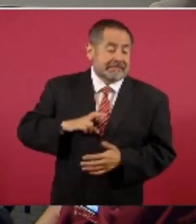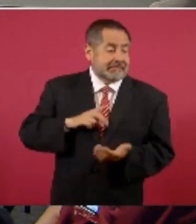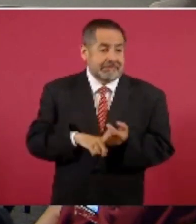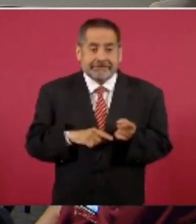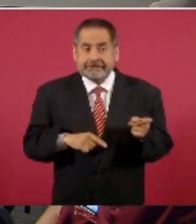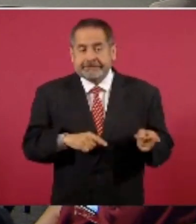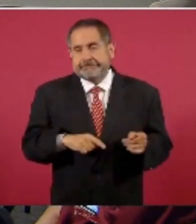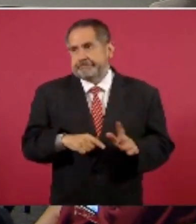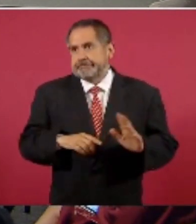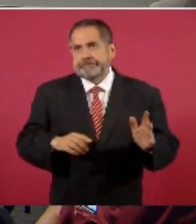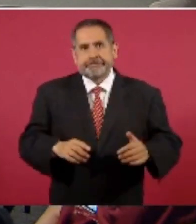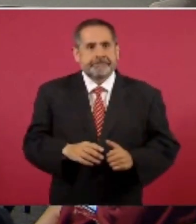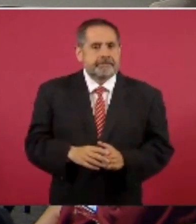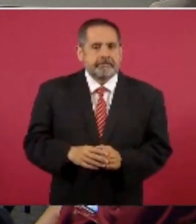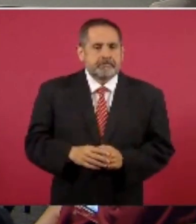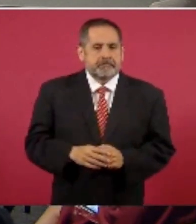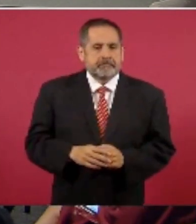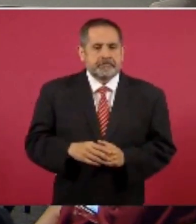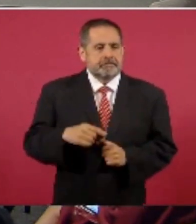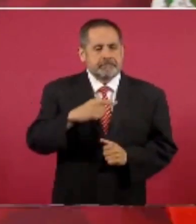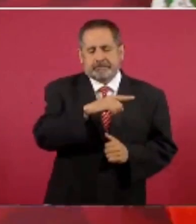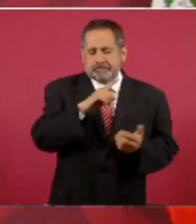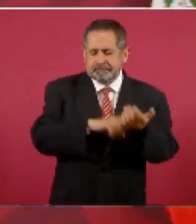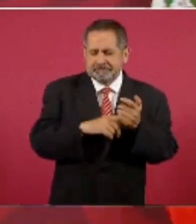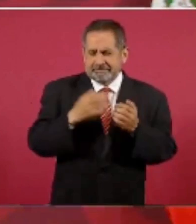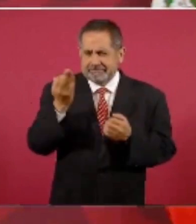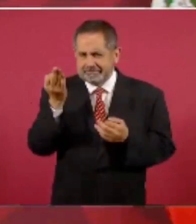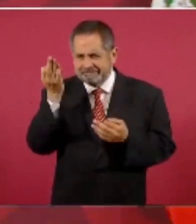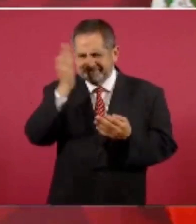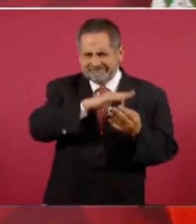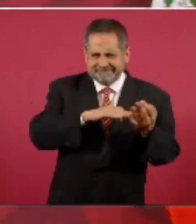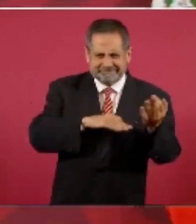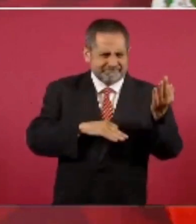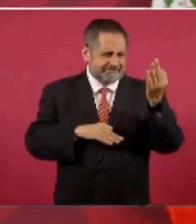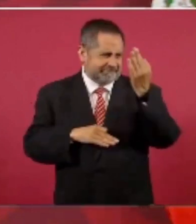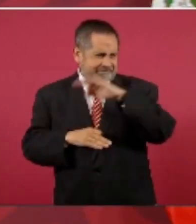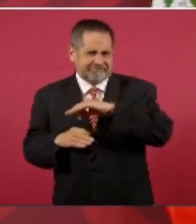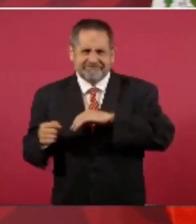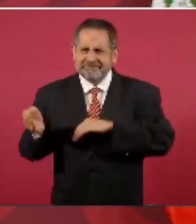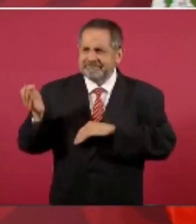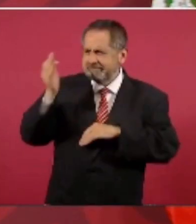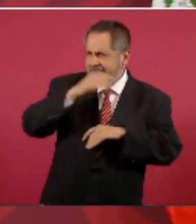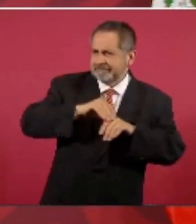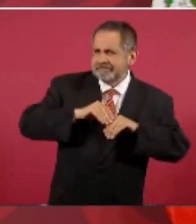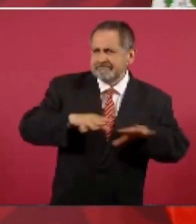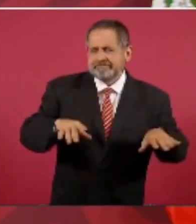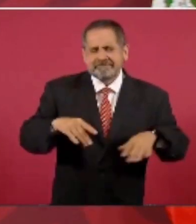y son muy falsarios e hipócritas.